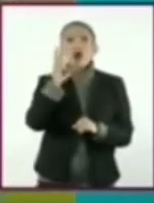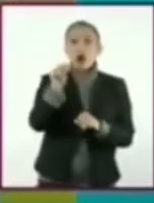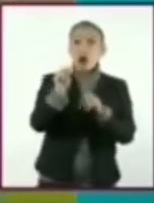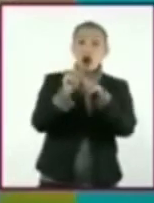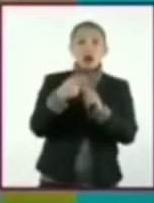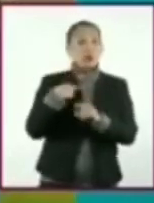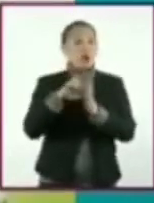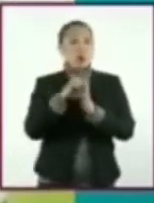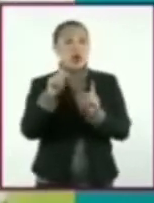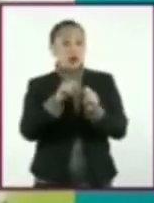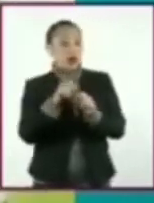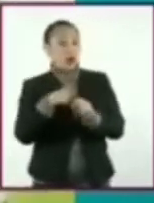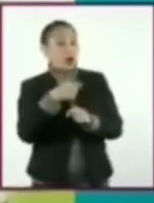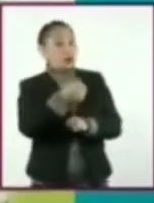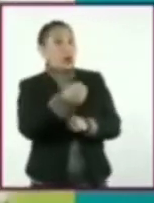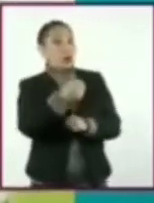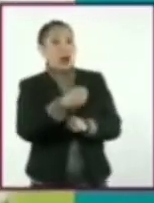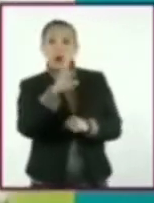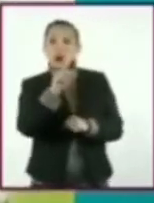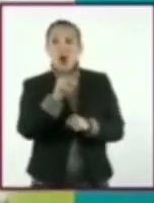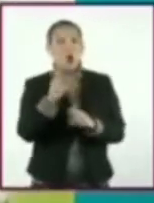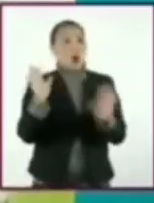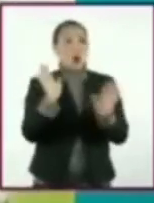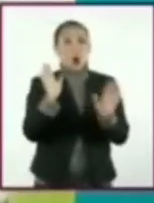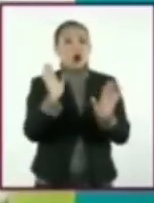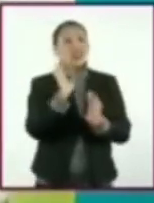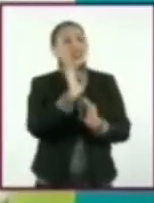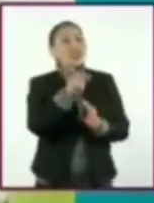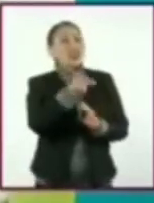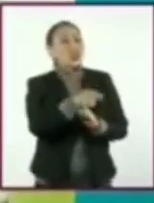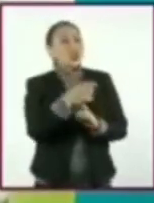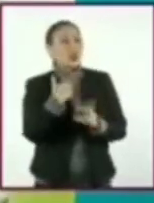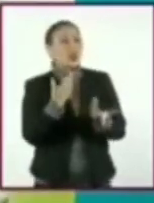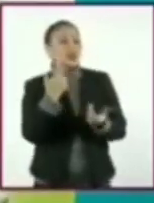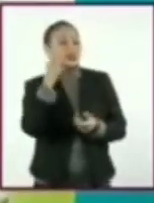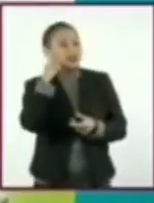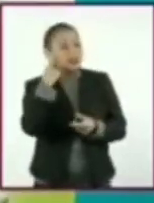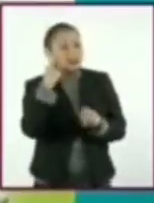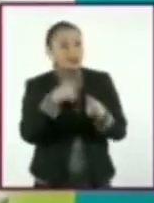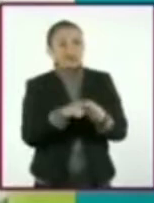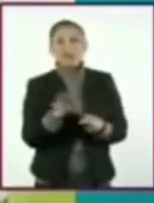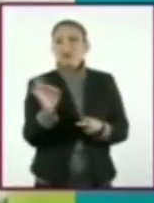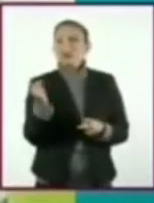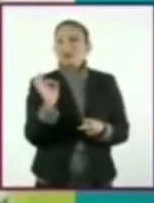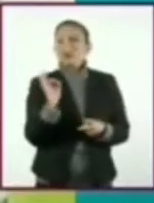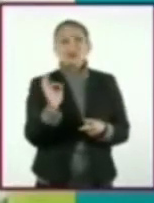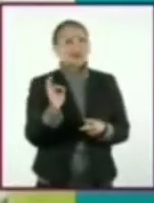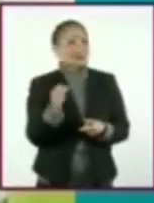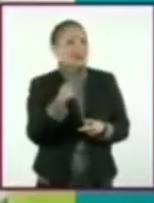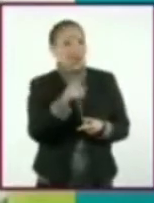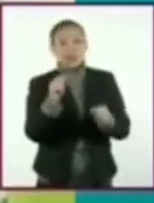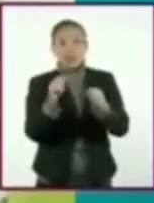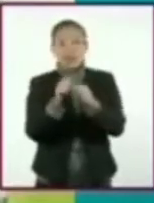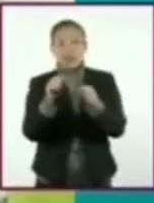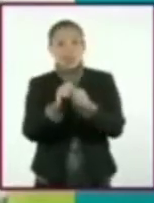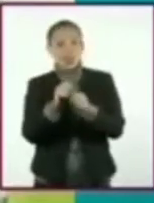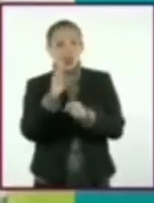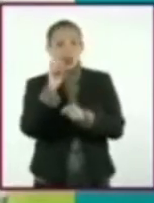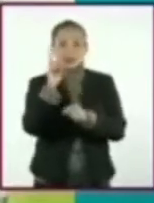tío y no quiere saludar, no, o sea, él a lo mejor no está de humor, a lo mejor el tío de